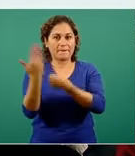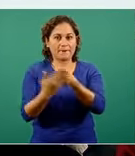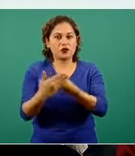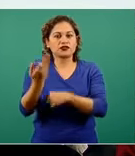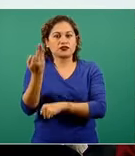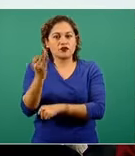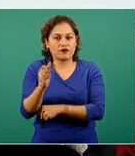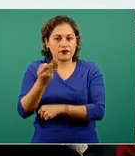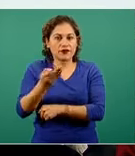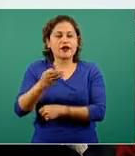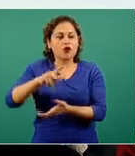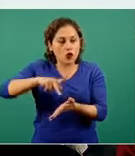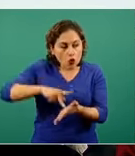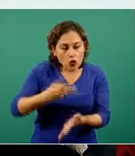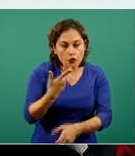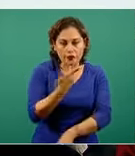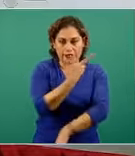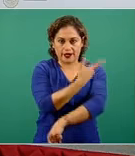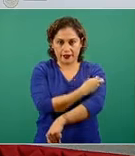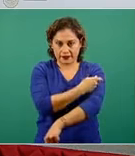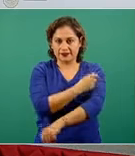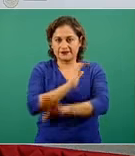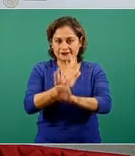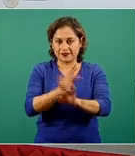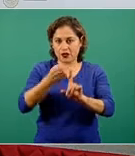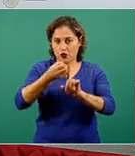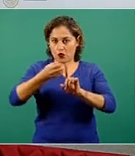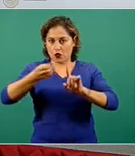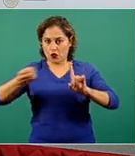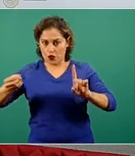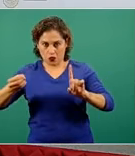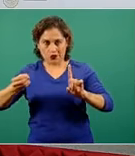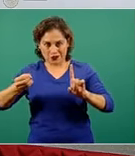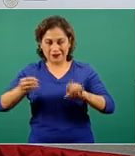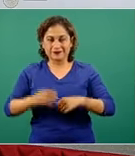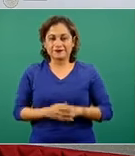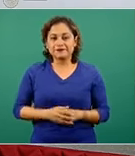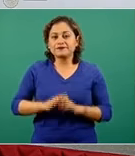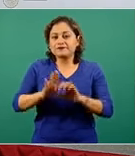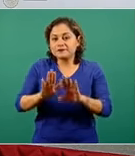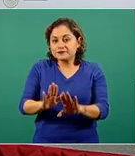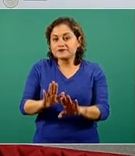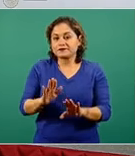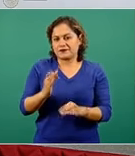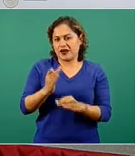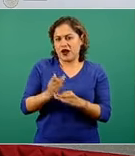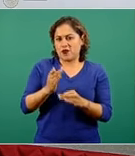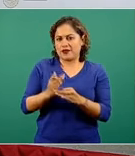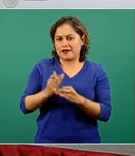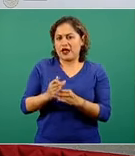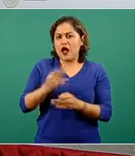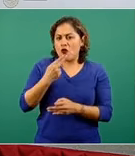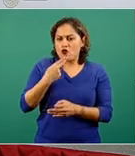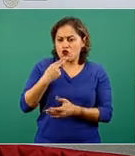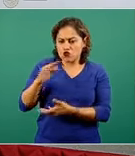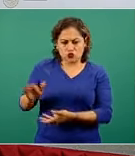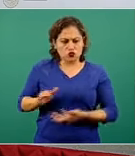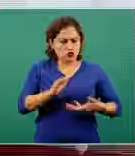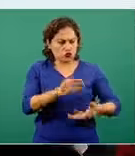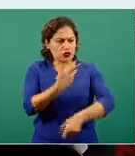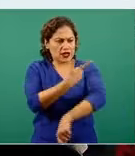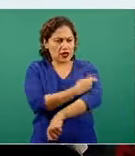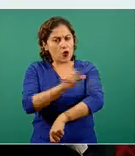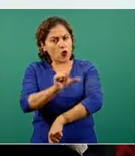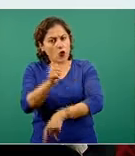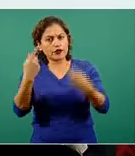toca recibir la segunda dosis, pero para esos efectos ya se encuentra reservada la vacuna para esos grupos